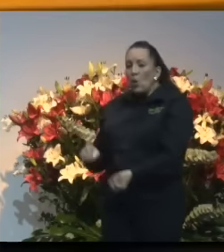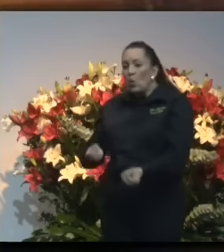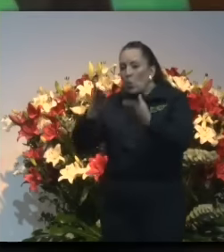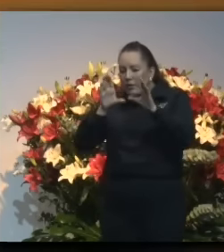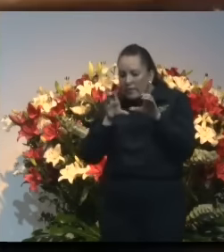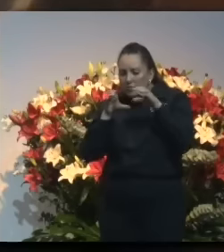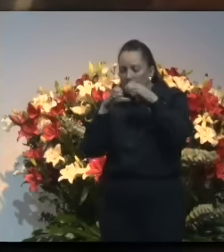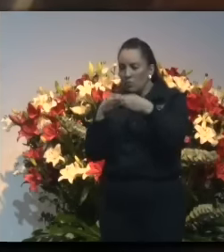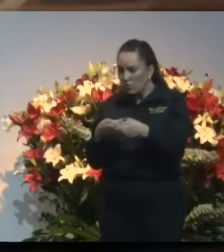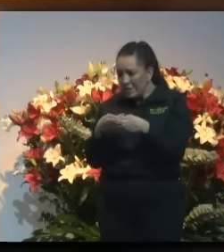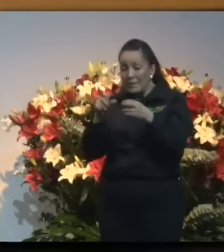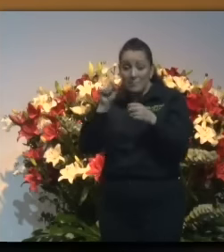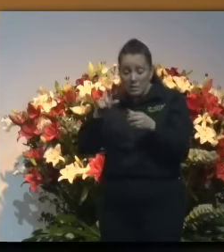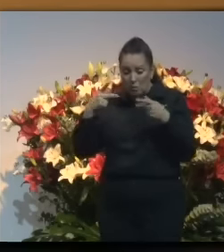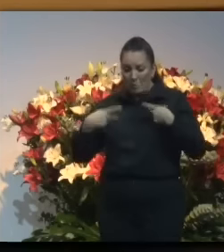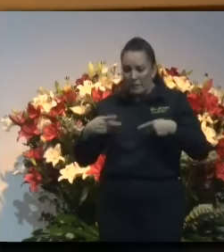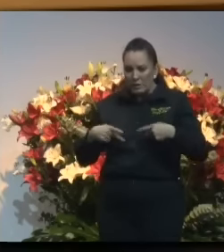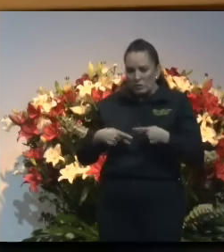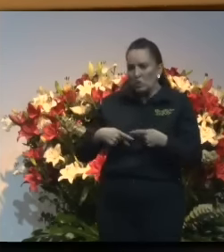manera forzada?